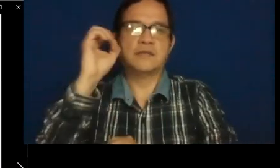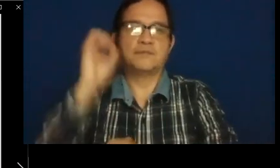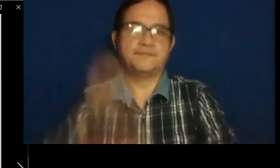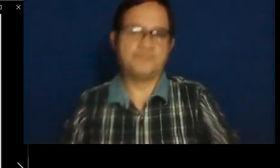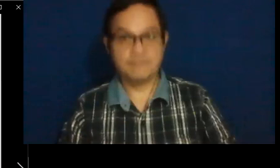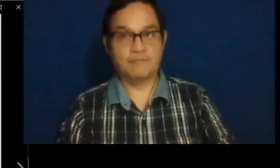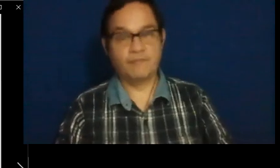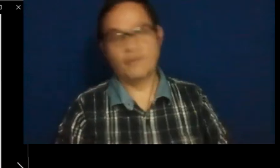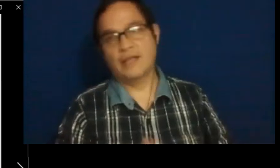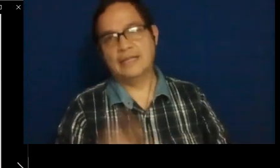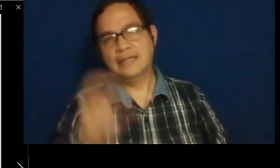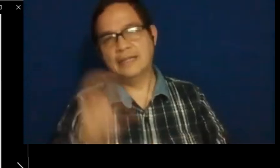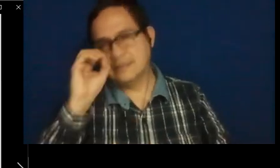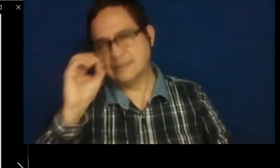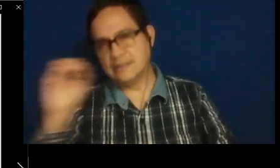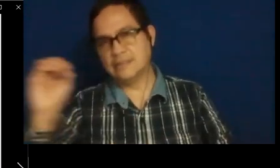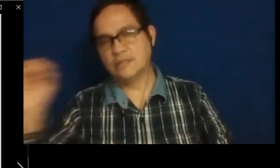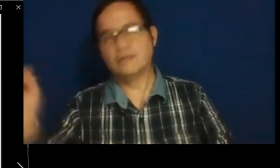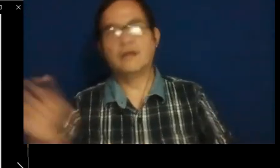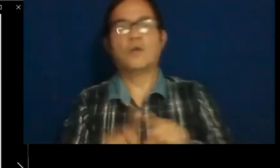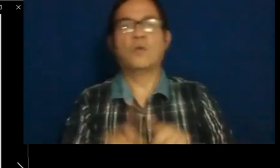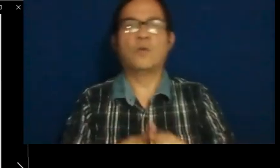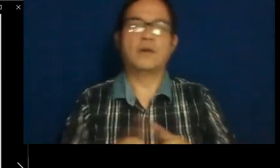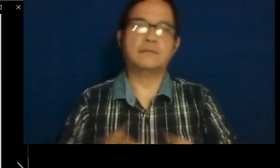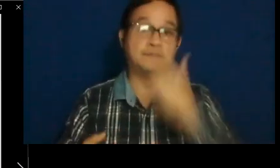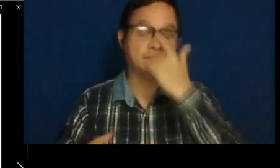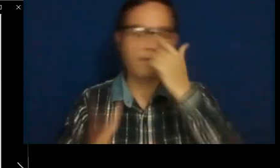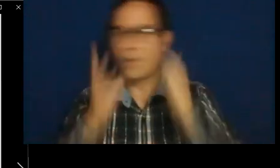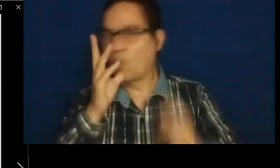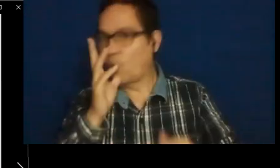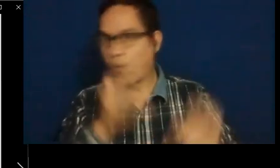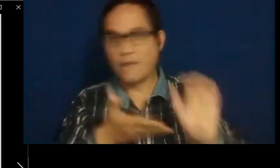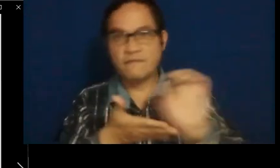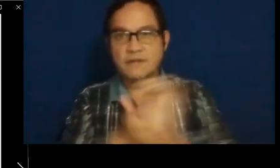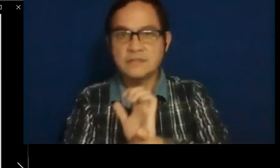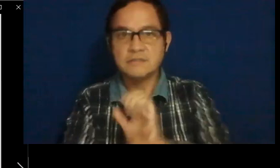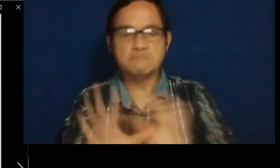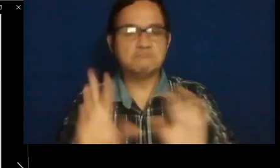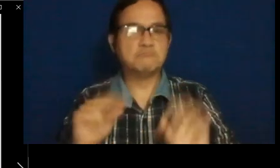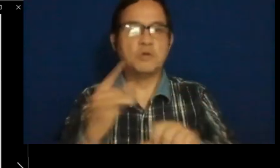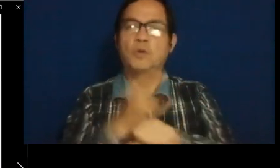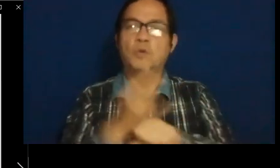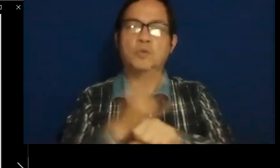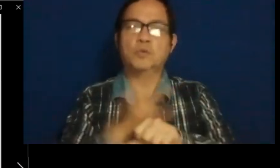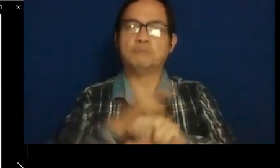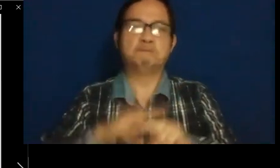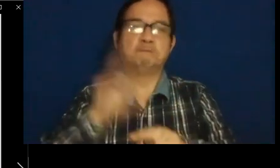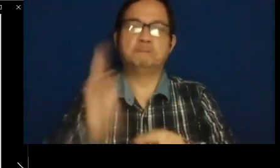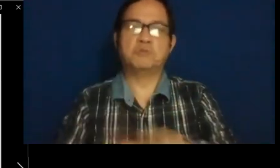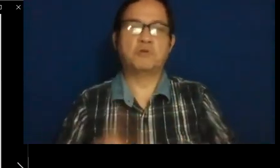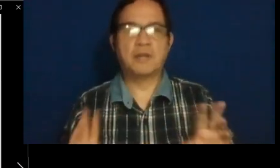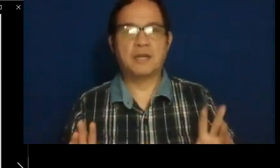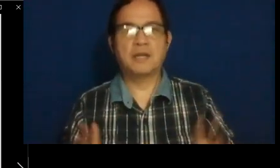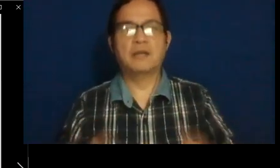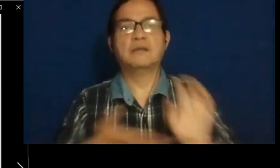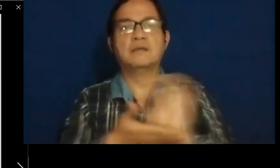fricción tienda a 0. Entonces aquí en este caso la descartamos. Si no hay fricción, no voy a tener que utilizar la normal, entonces digamos que no hay problema.